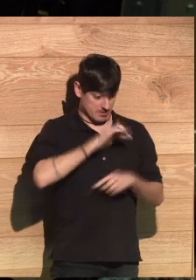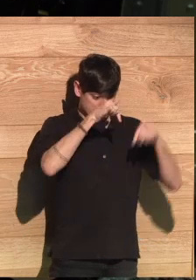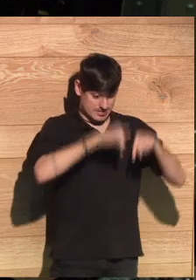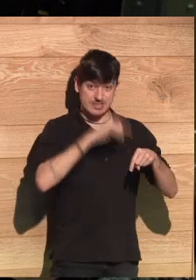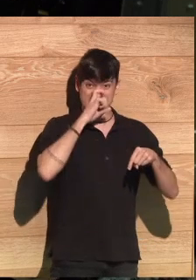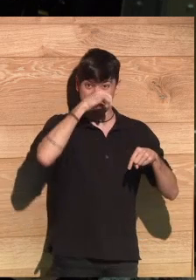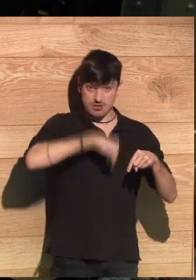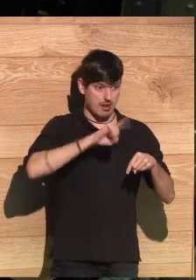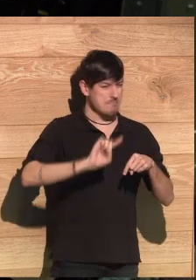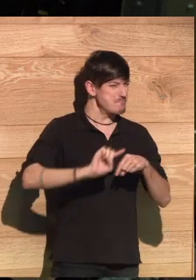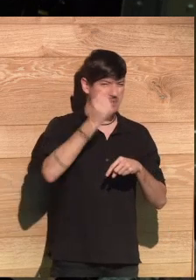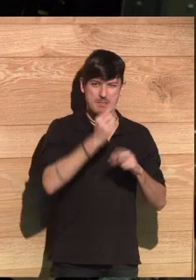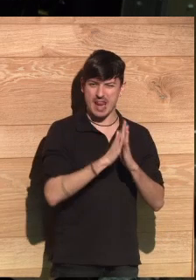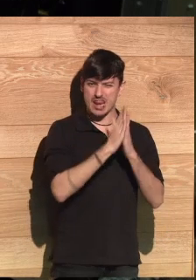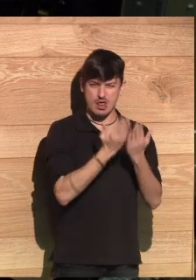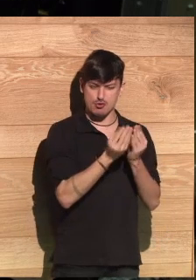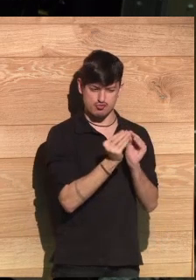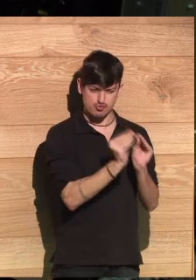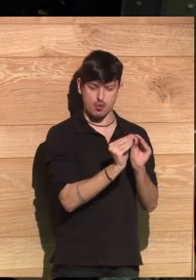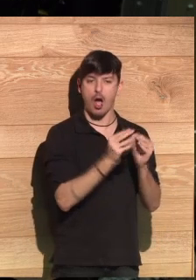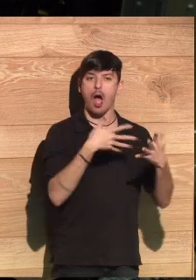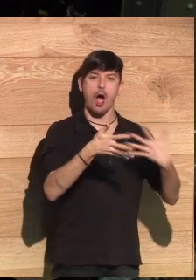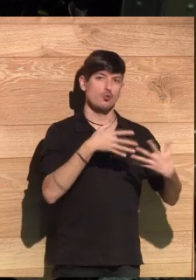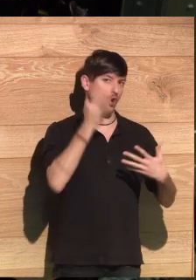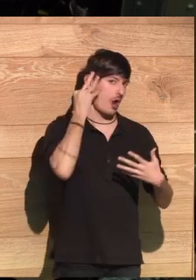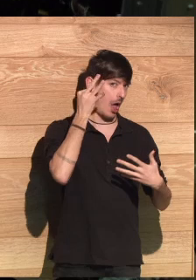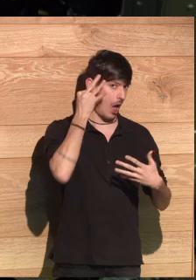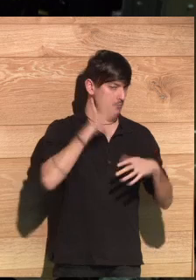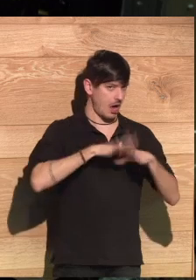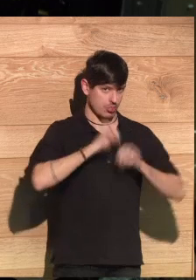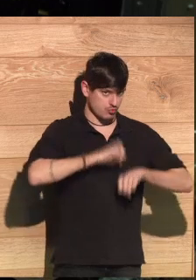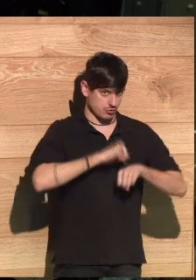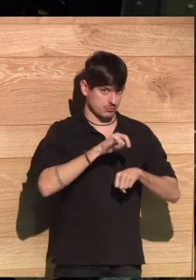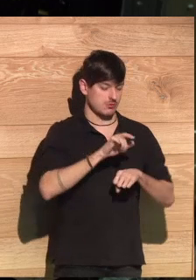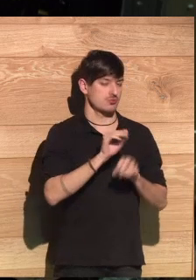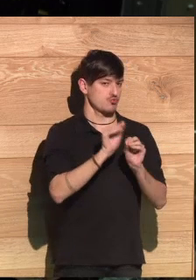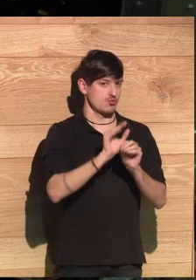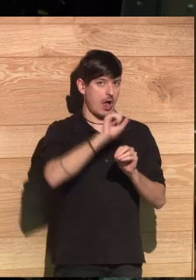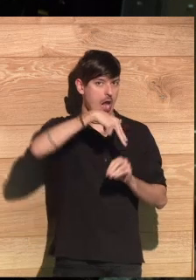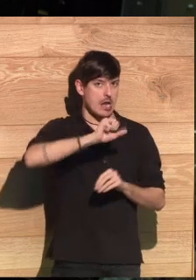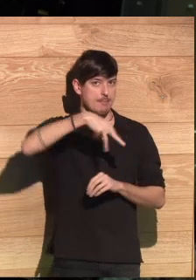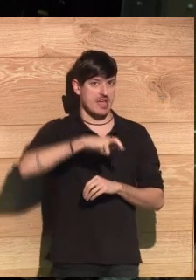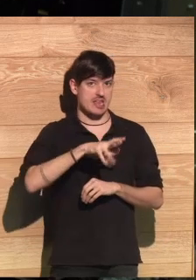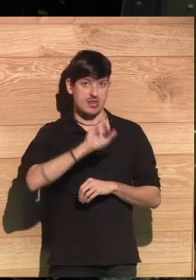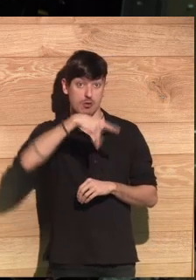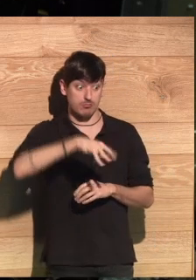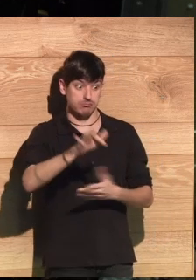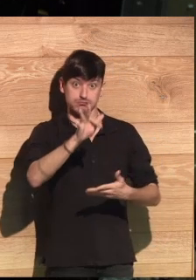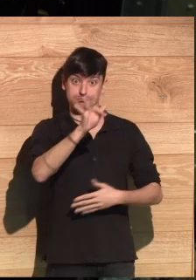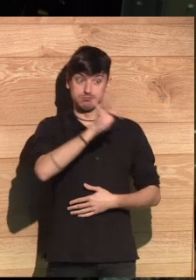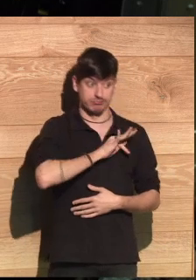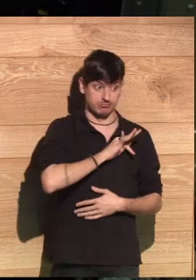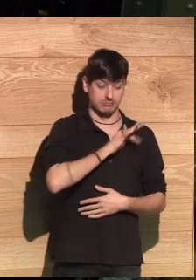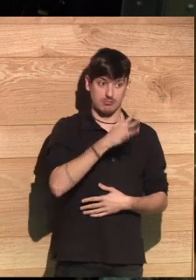la primera novela de una autora, la primera novela para adultos de Ana Merino, sea el premio. El Premio Nadal empezó con